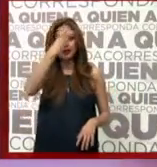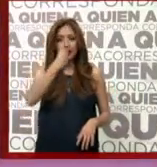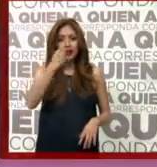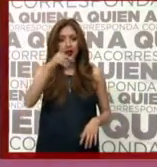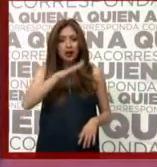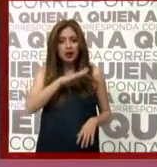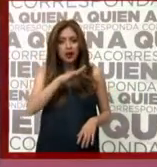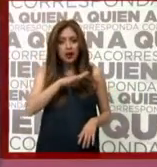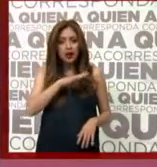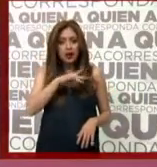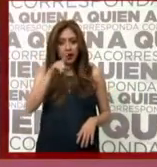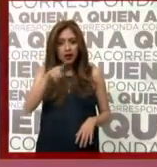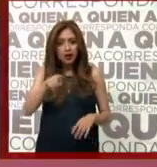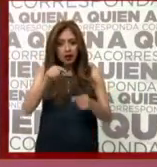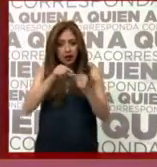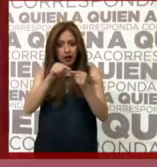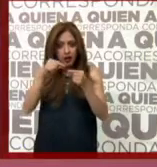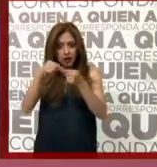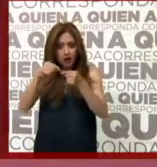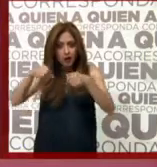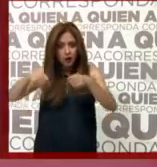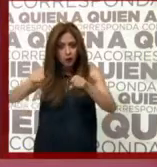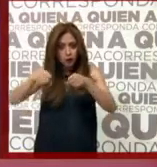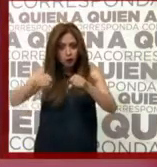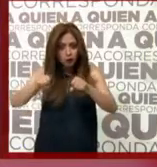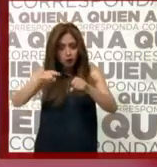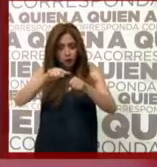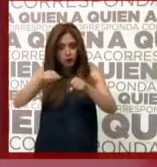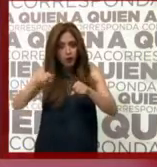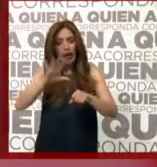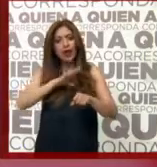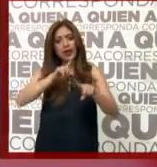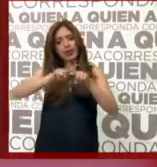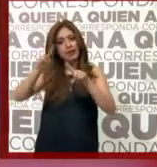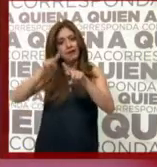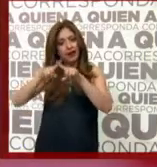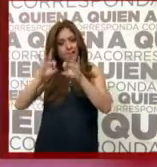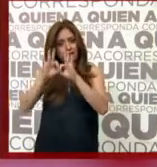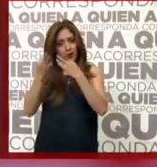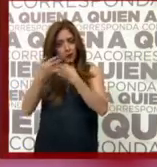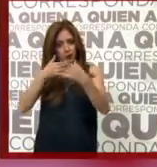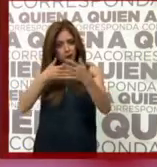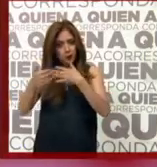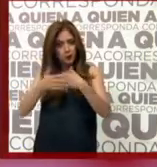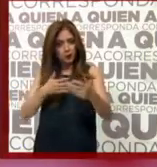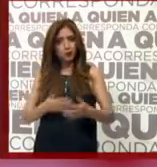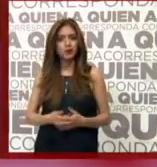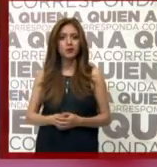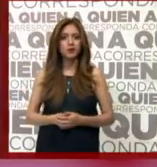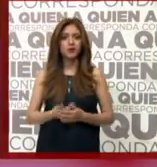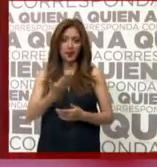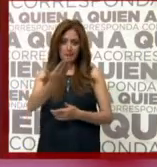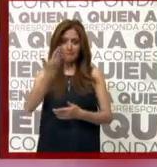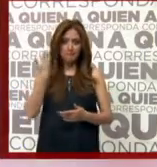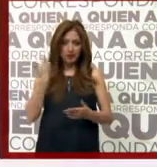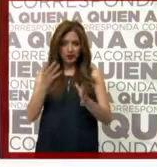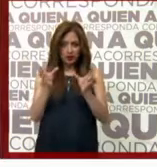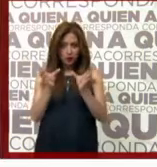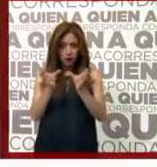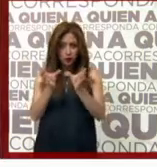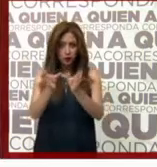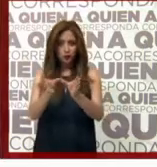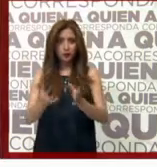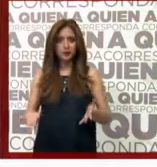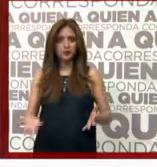aquí como el amortiguador en la parte de acá. Y aparte son diferentes modelos. Es lo más de close que puedes hacer. Acércate, no me tengas miedo, no te voy a